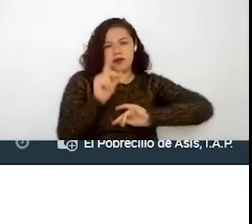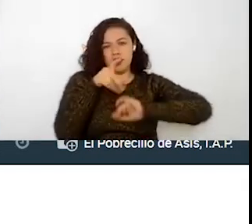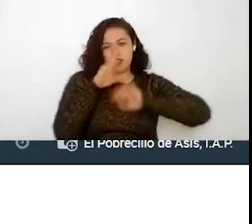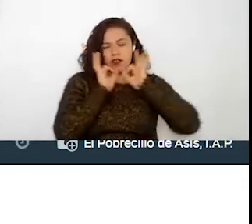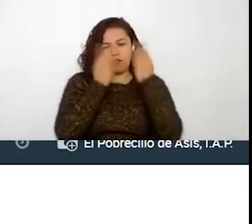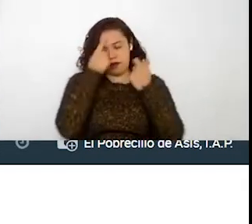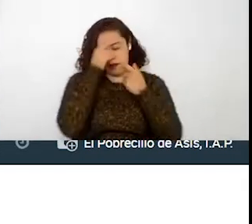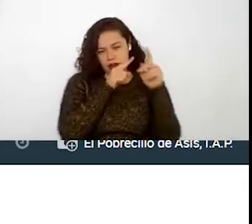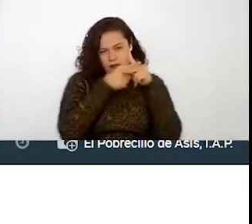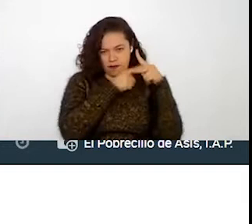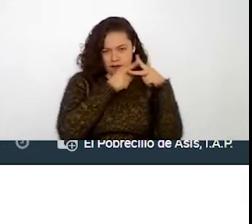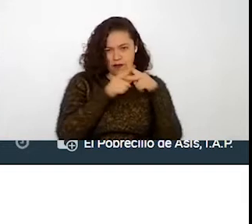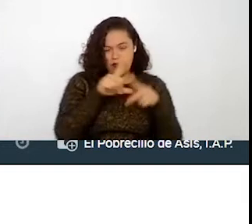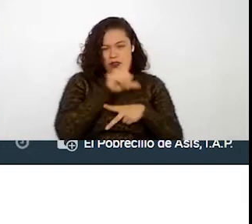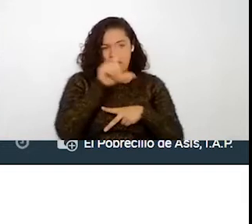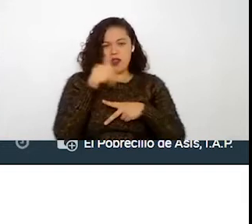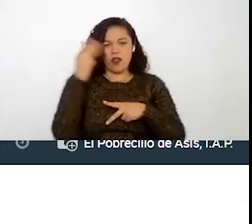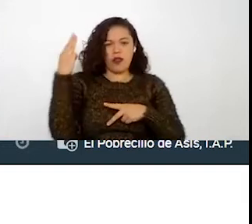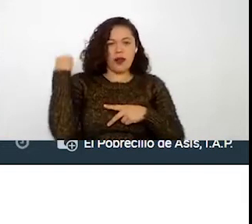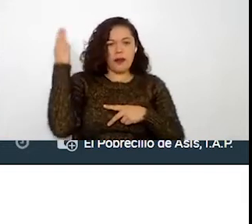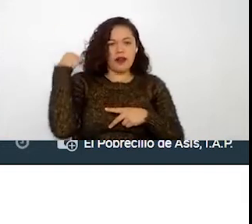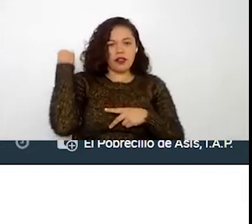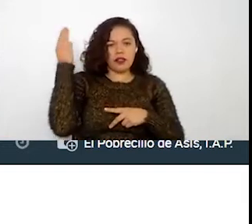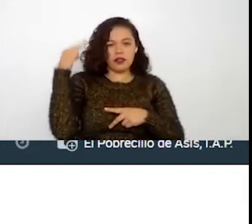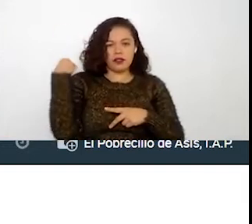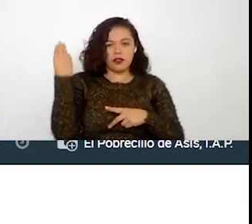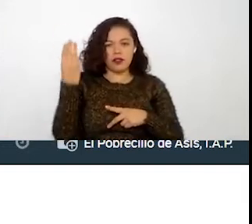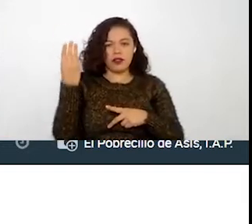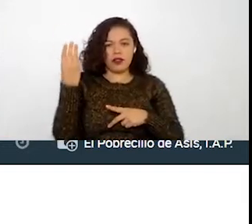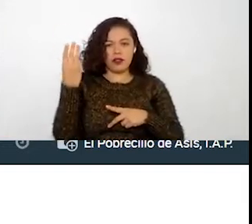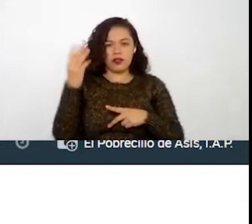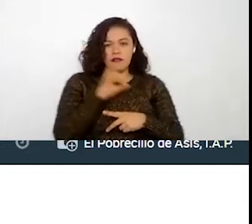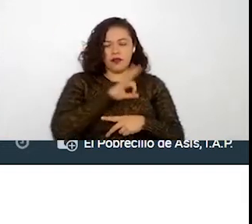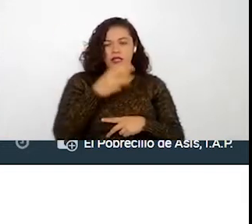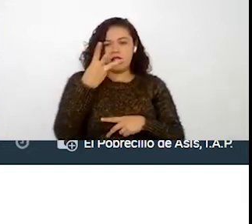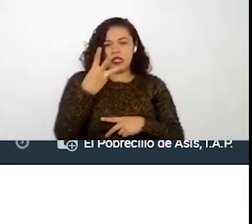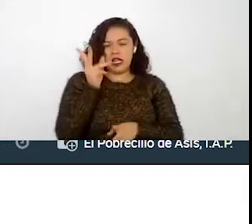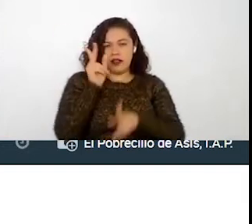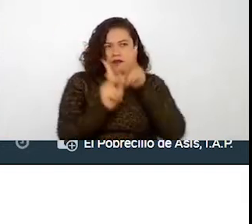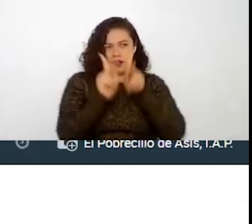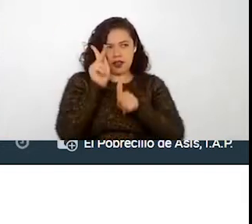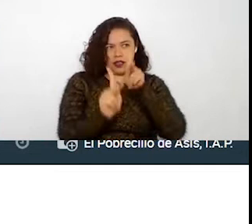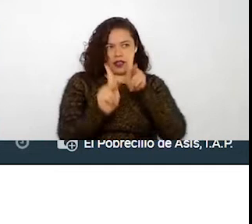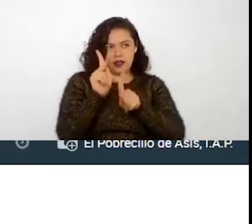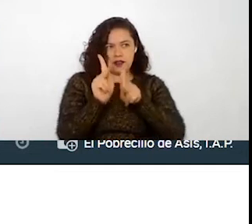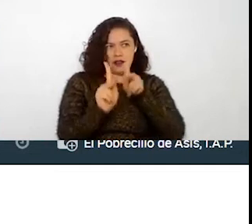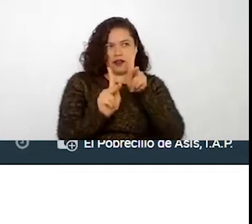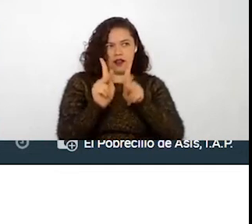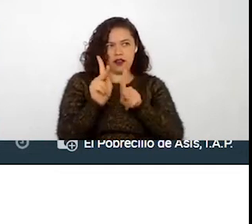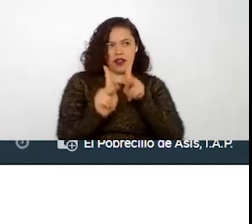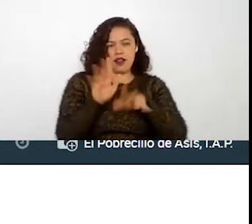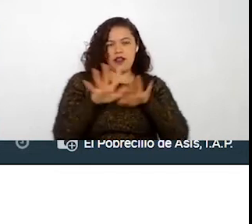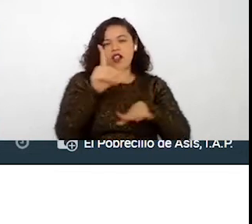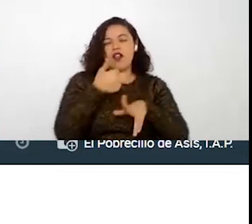después en marzo ya podemos poner tres pláticas que luego después vienen las